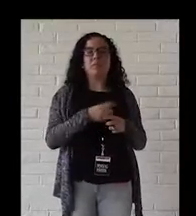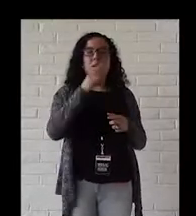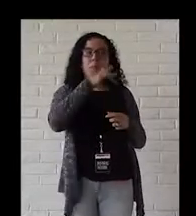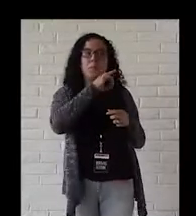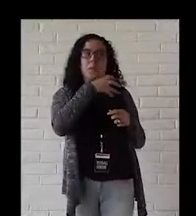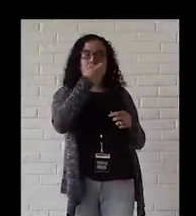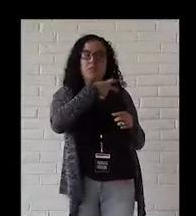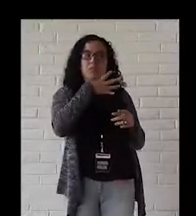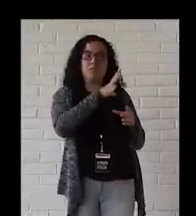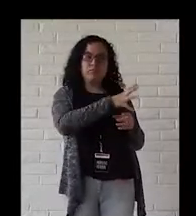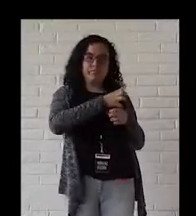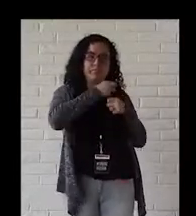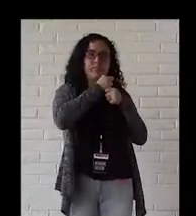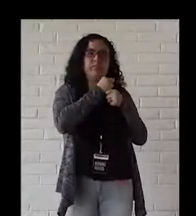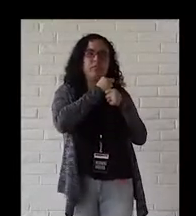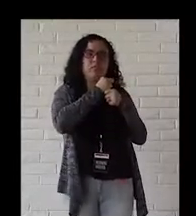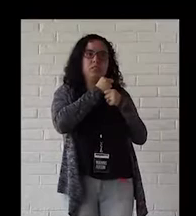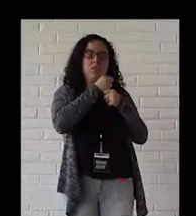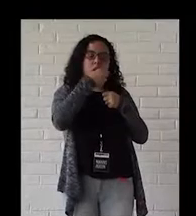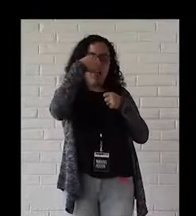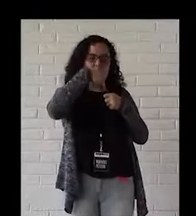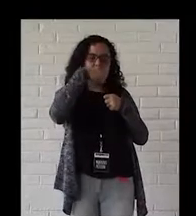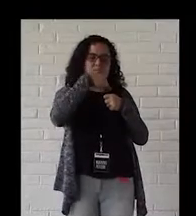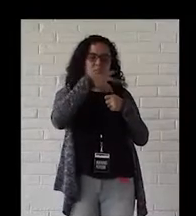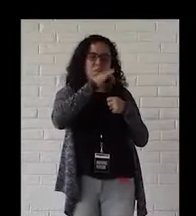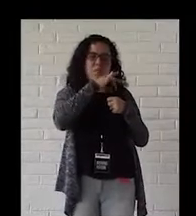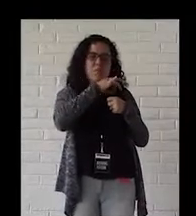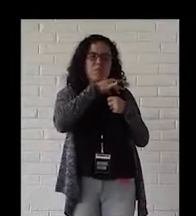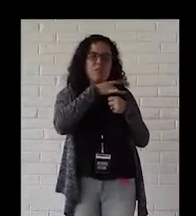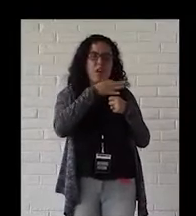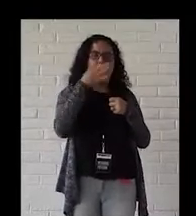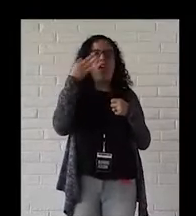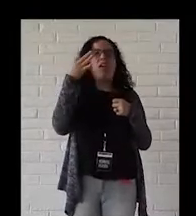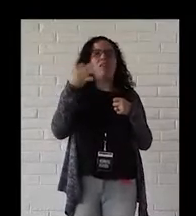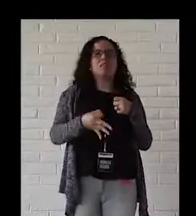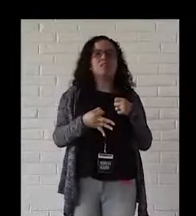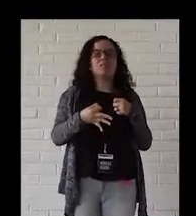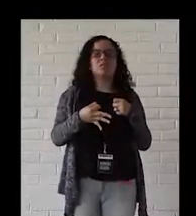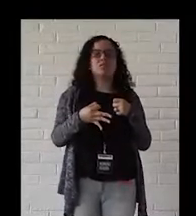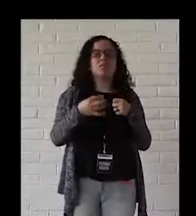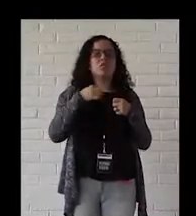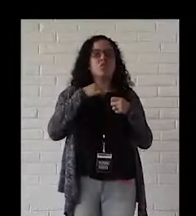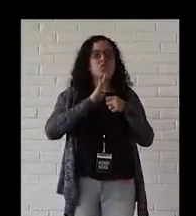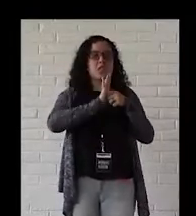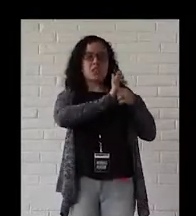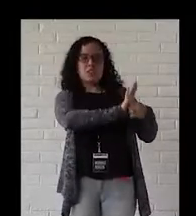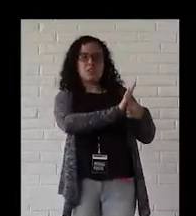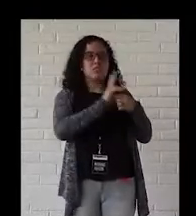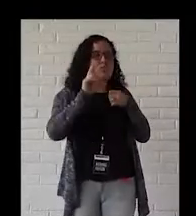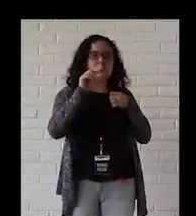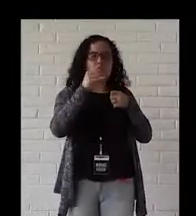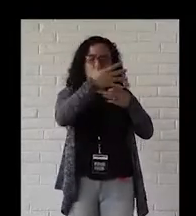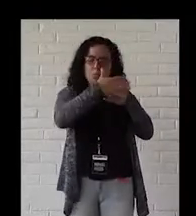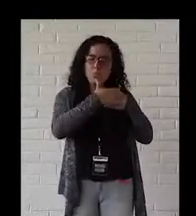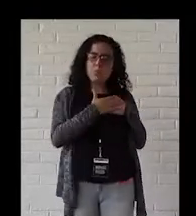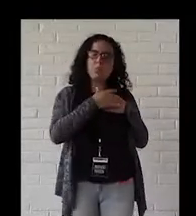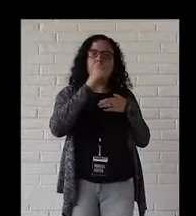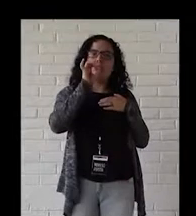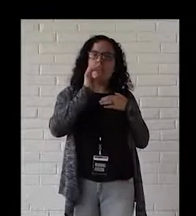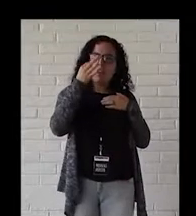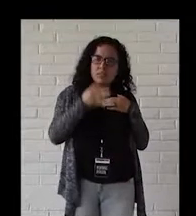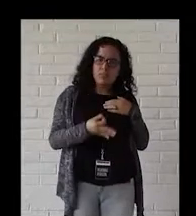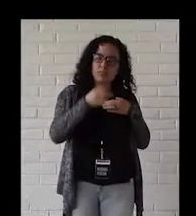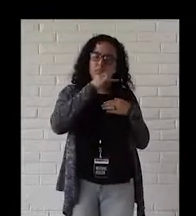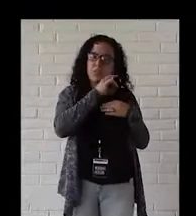en ese momento y lo aceptaba 100% y no me resistía para nada, y justamente le daba ese espacio para que el